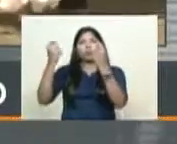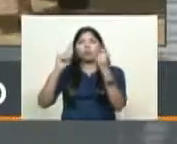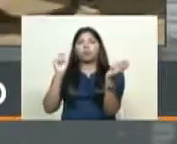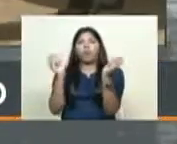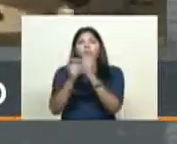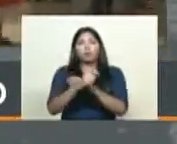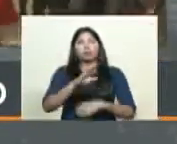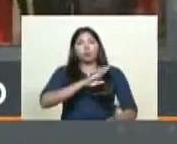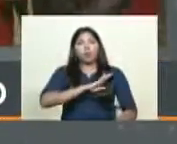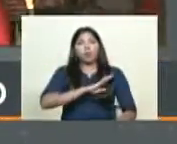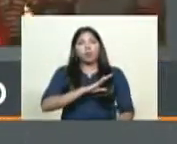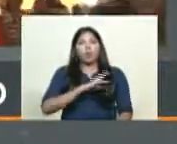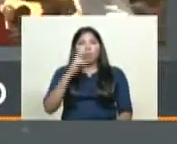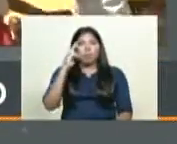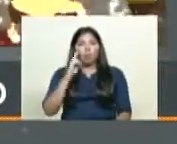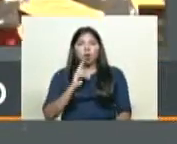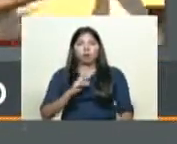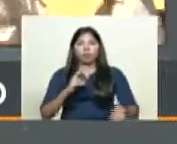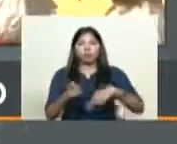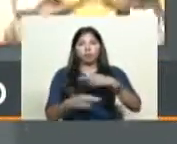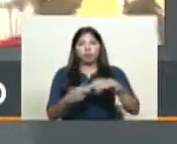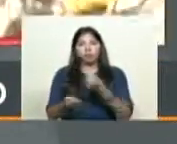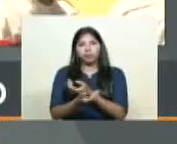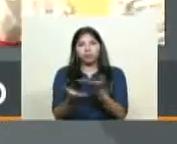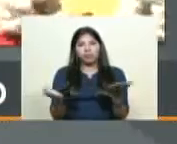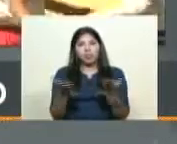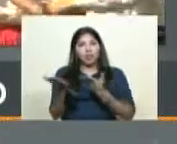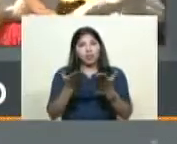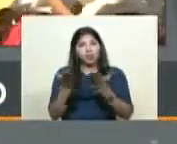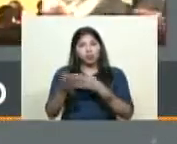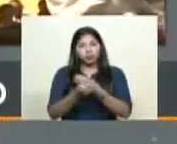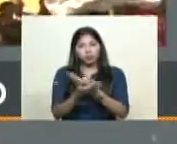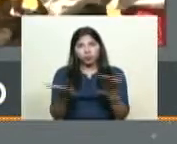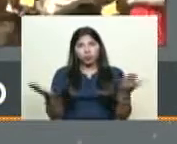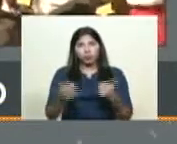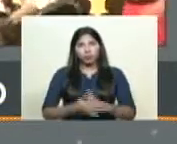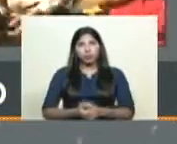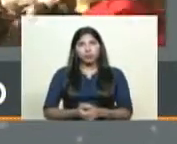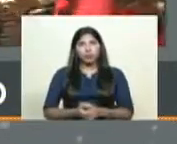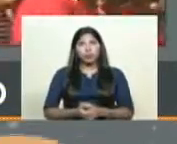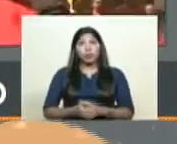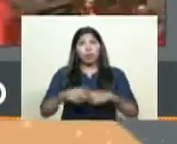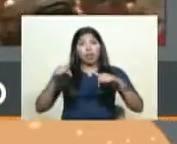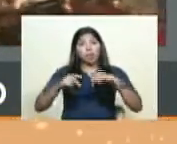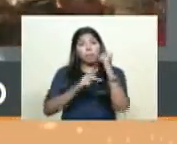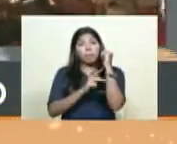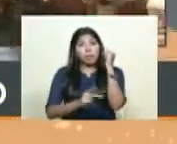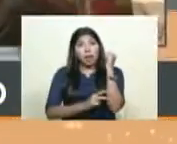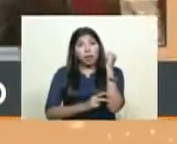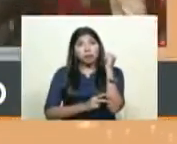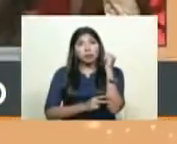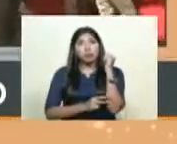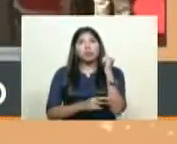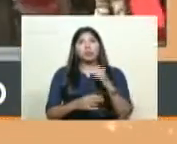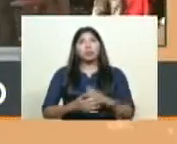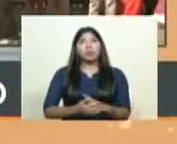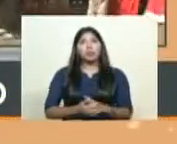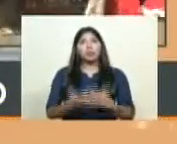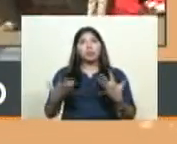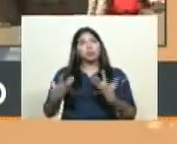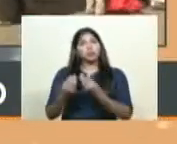y disfrute de cada uno de nuestros compatriotas. El Parque Nacional Guarayra-Repano, como un